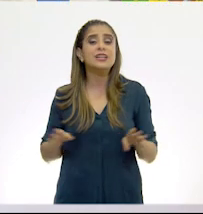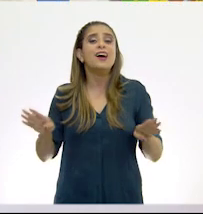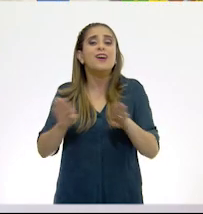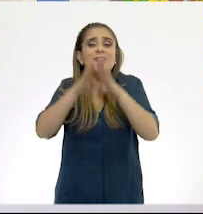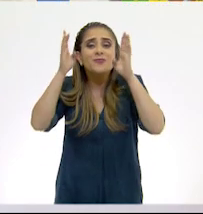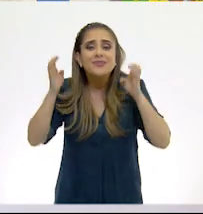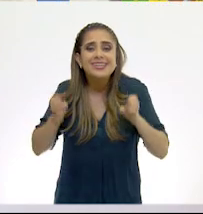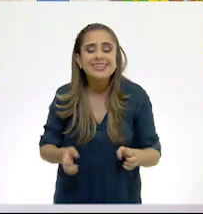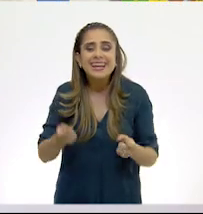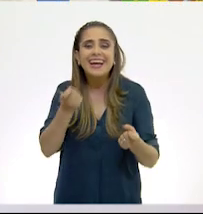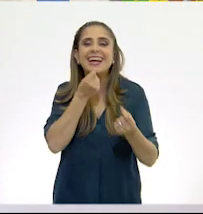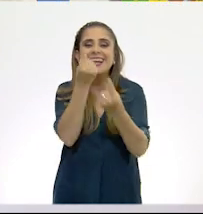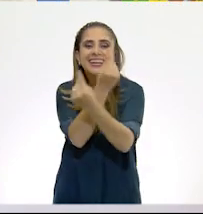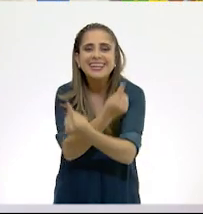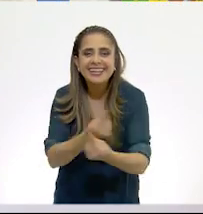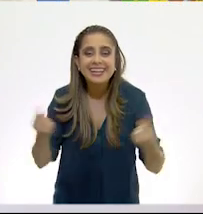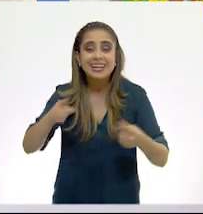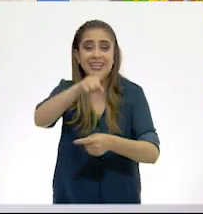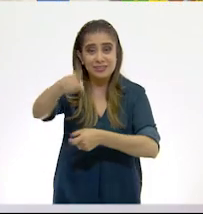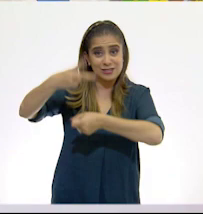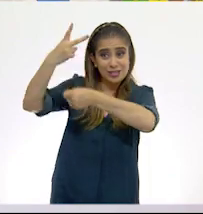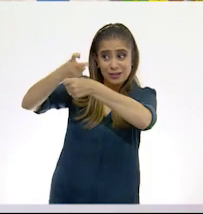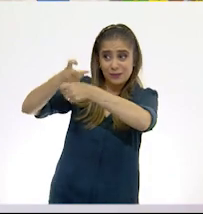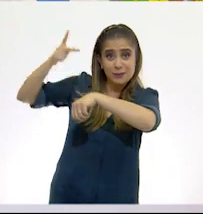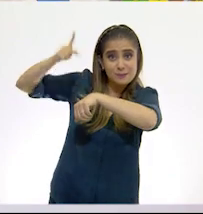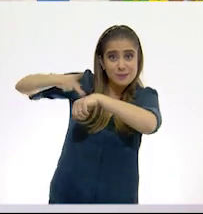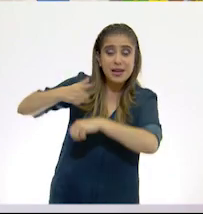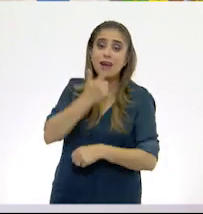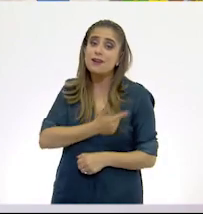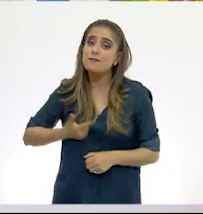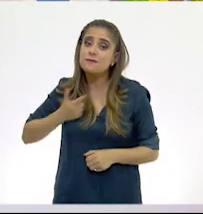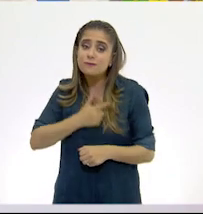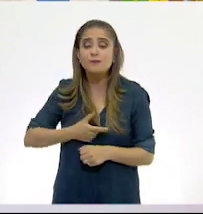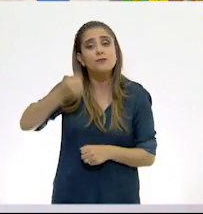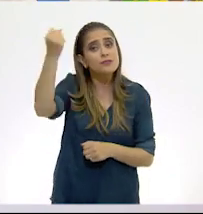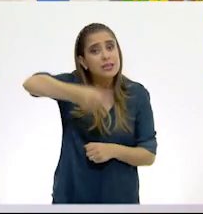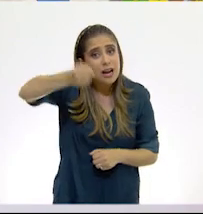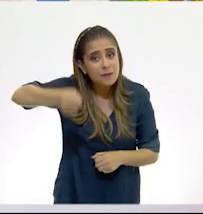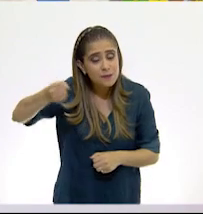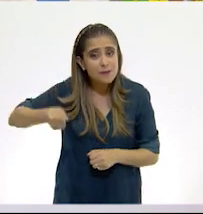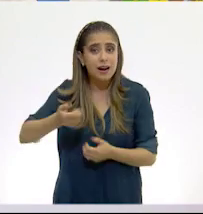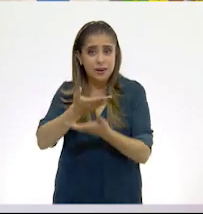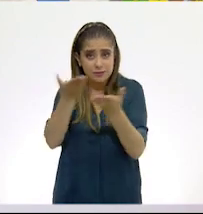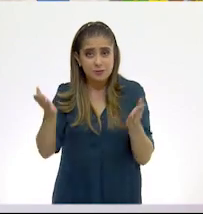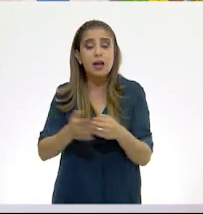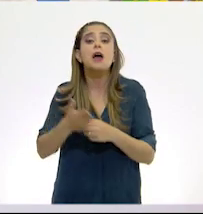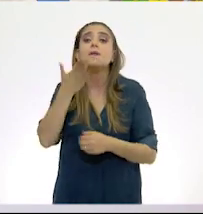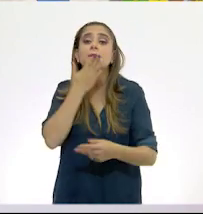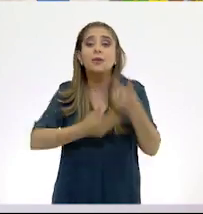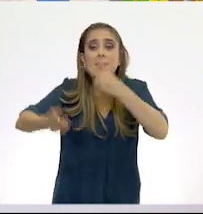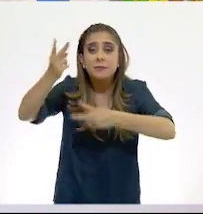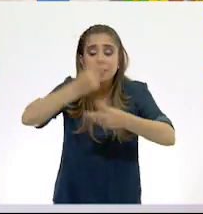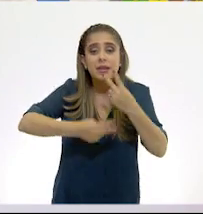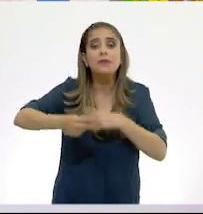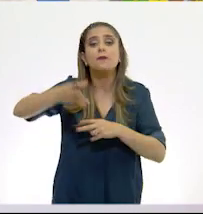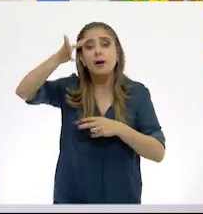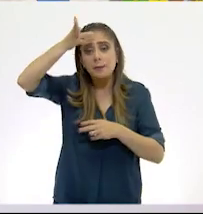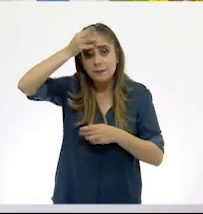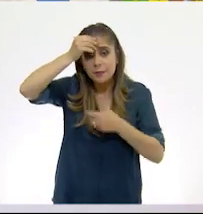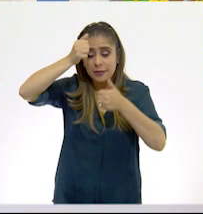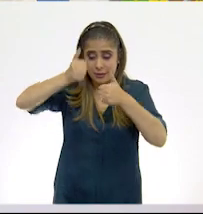están, niñas y niños de segundo grado? Me da mucho gusto saludarlas y saludarlos. Bienvenidos a Aprende en Casa